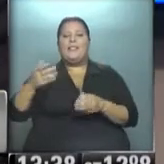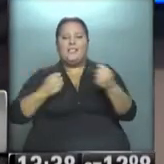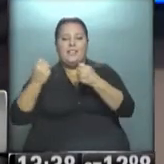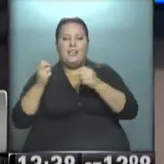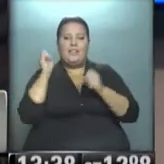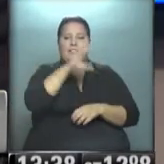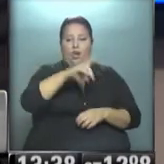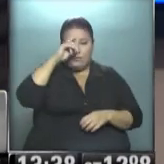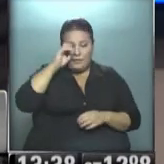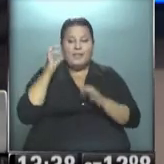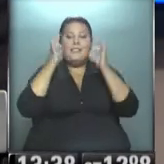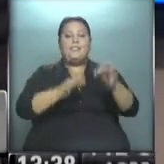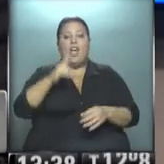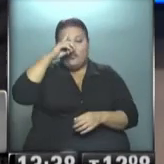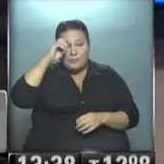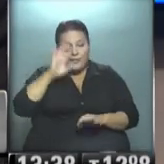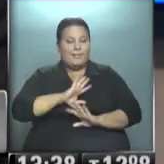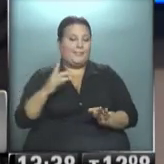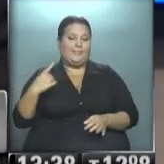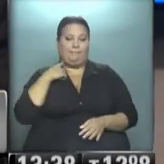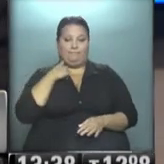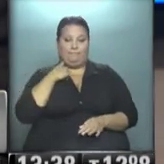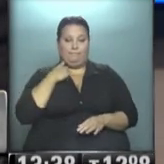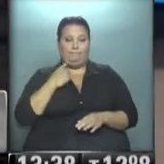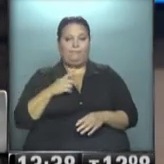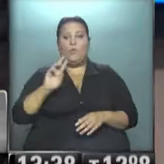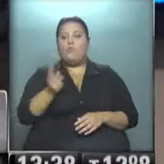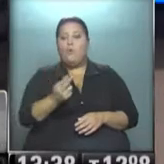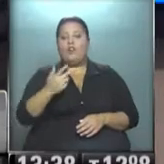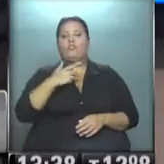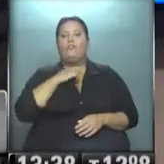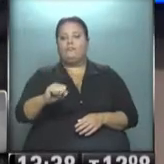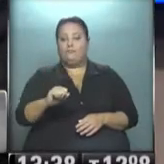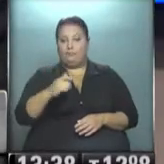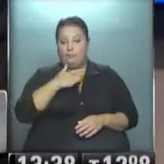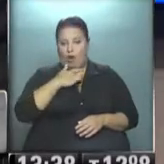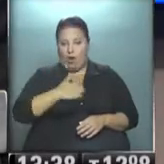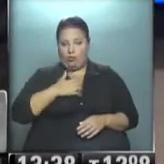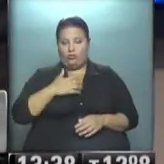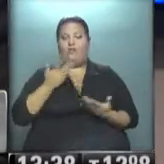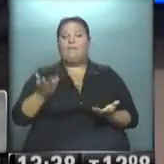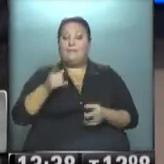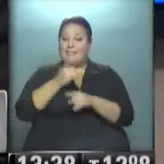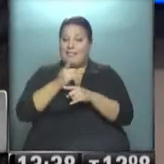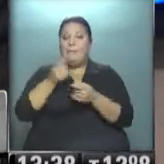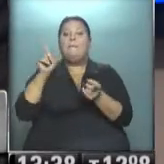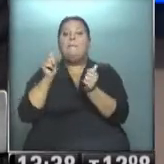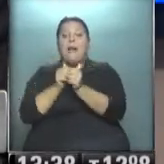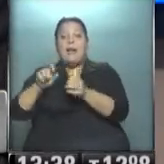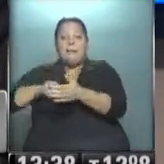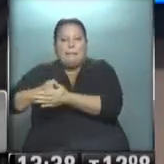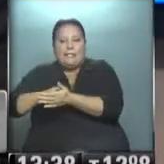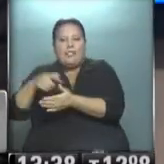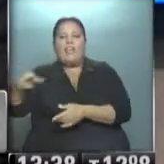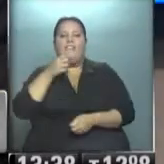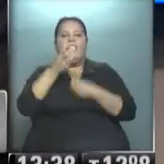al hospital cuando llega al hospital ya no pueden hacer nada había muerto de un paro cardiorrespiratorio que es lo que pasa a su pareja la presiona para